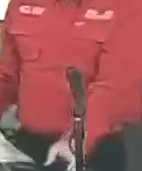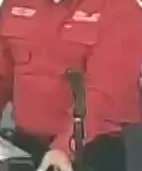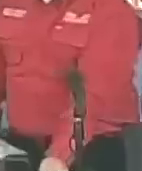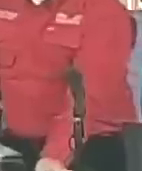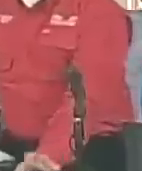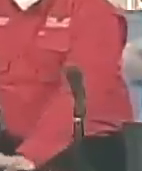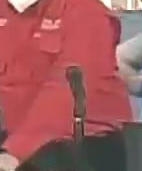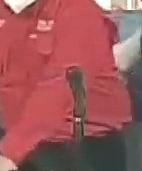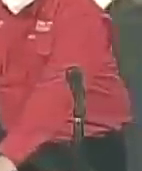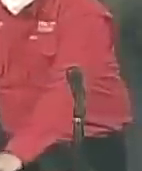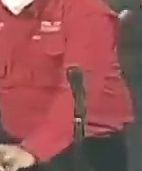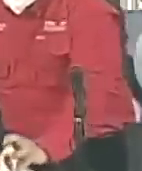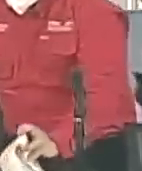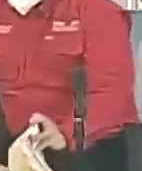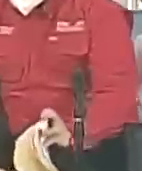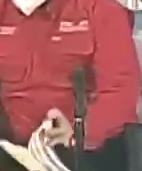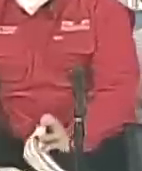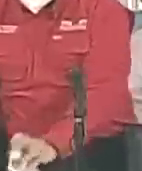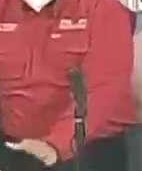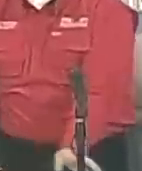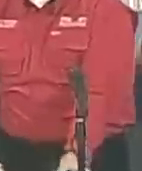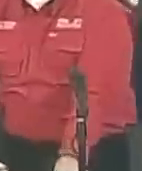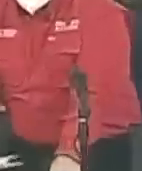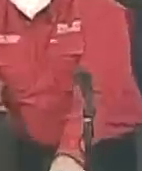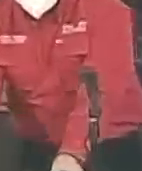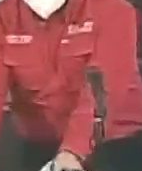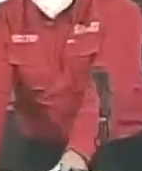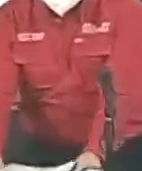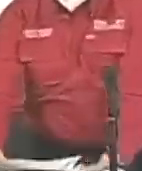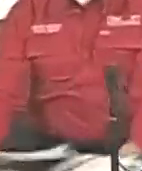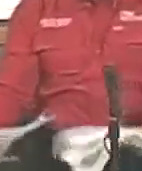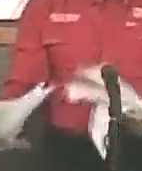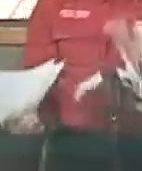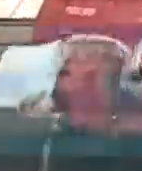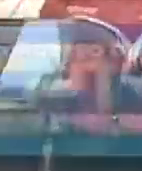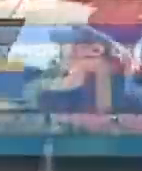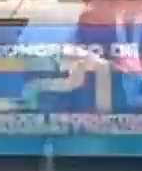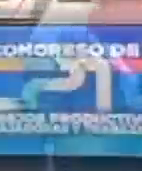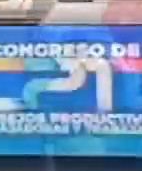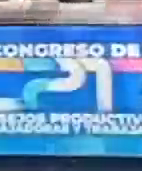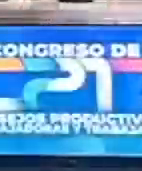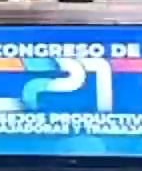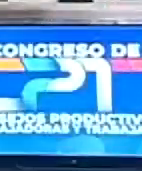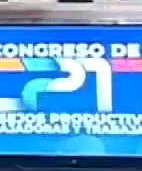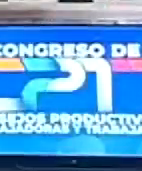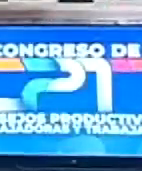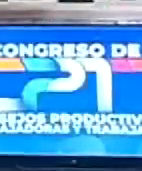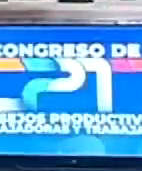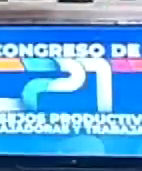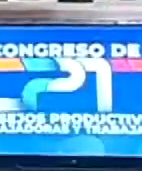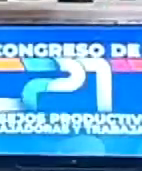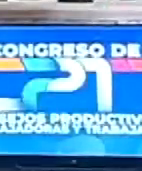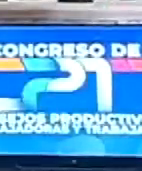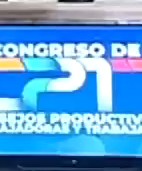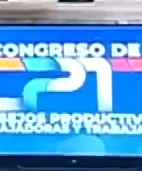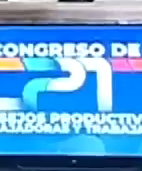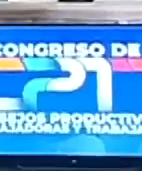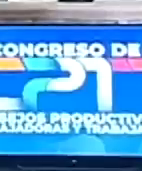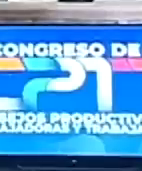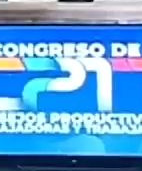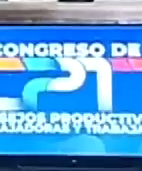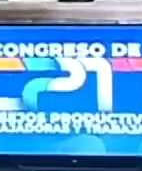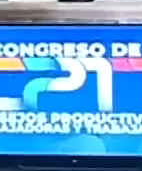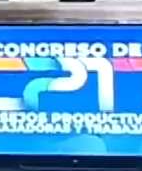ha evaluado la incorporación en el Observatorio Nacional de la evaluación de los proyectos de los